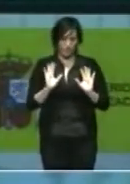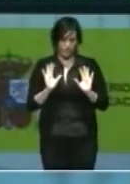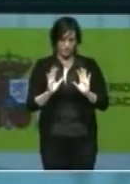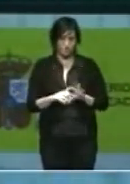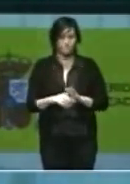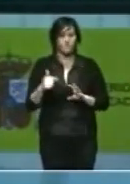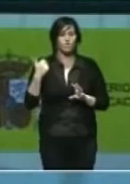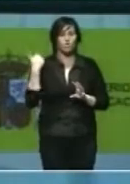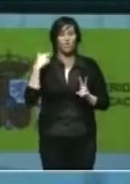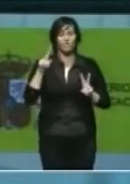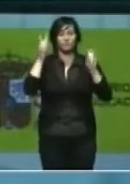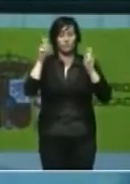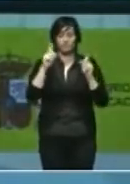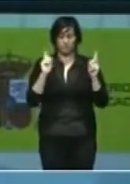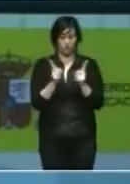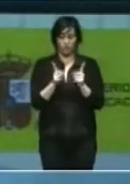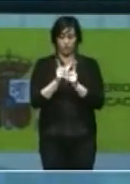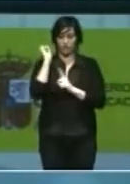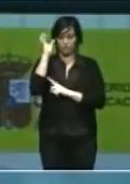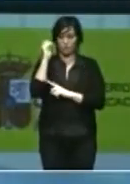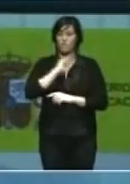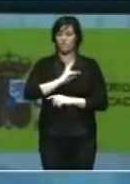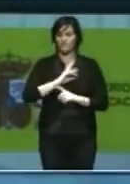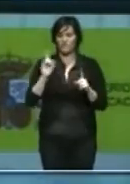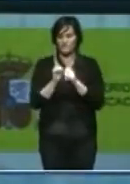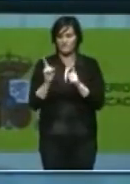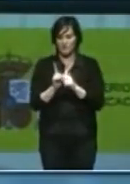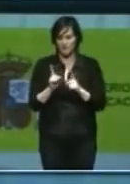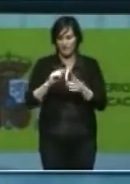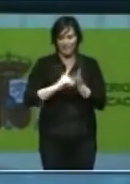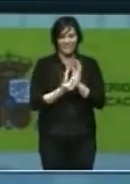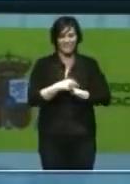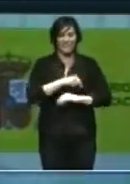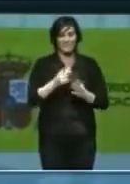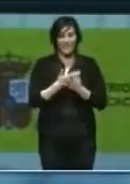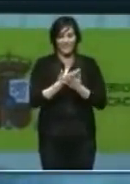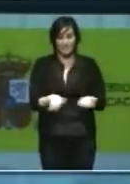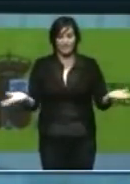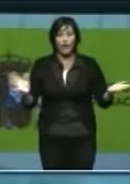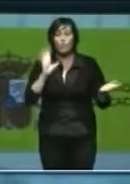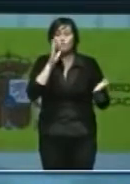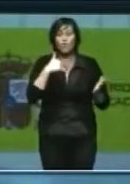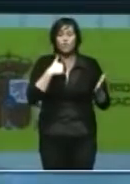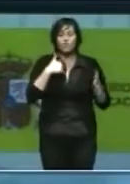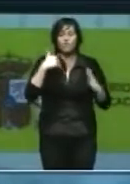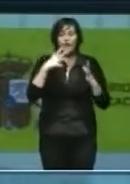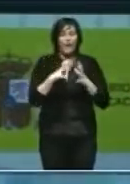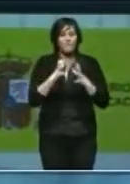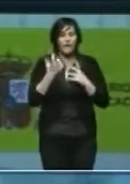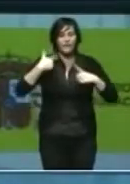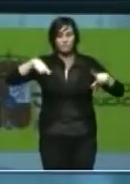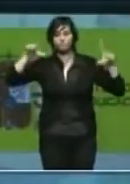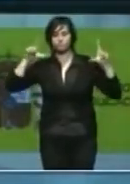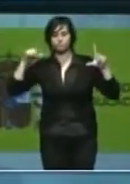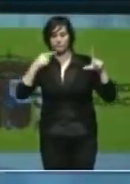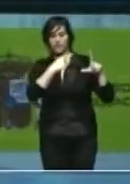He titulado esta pequeña intervención, que va a ser bastante breve, Arquitecturas extensivas, no por el afán de polemizar con esa brillantísima